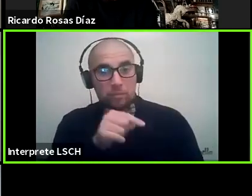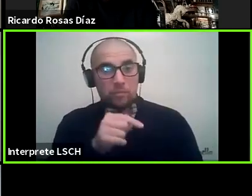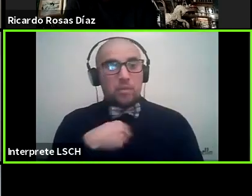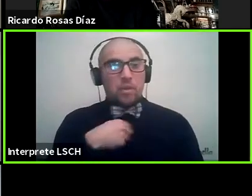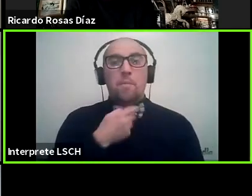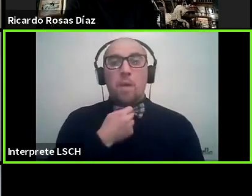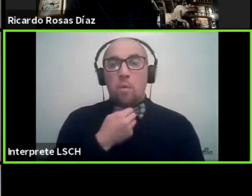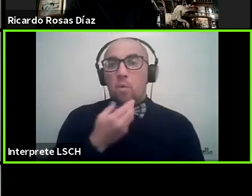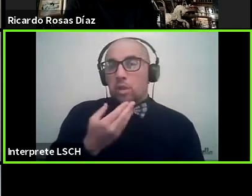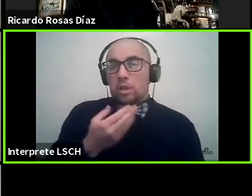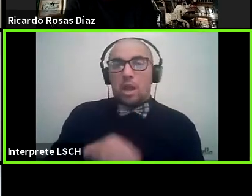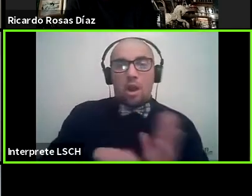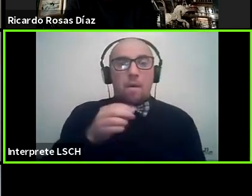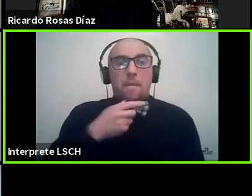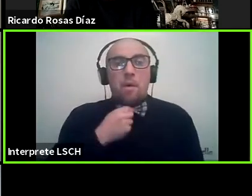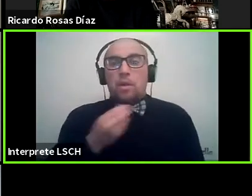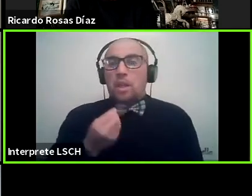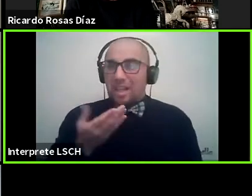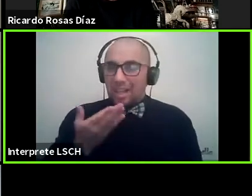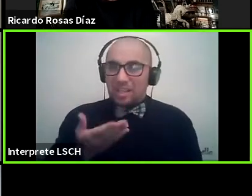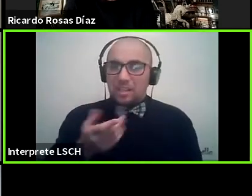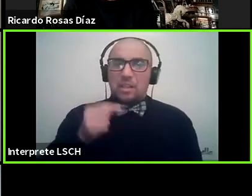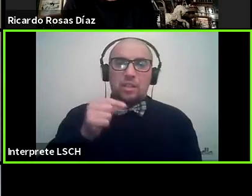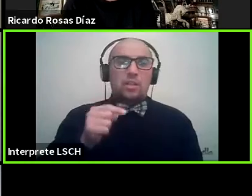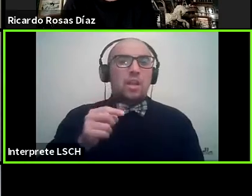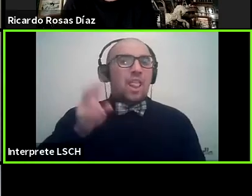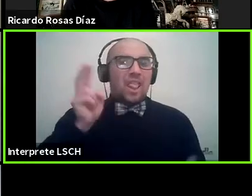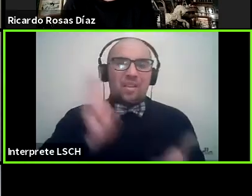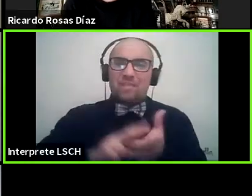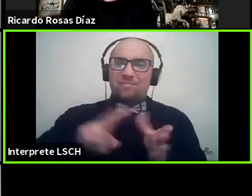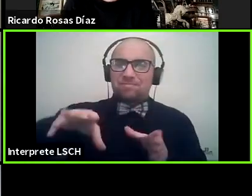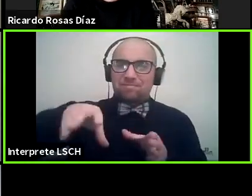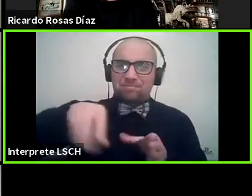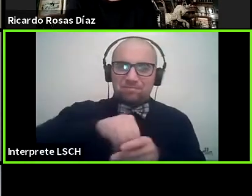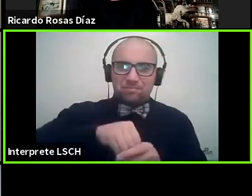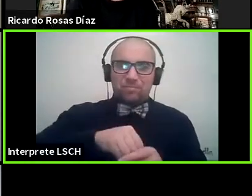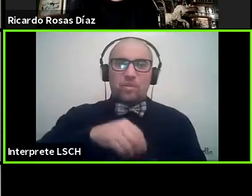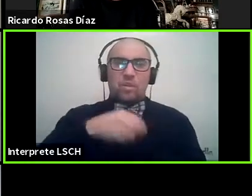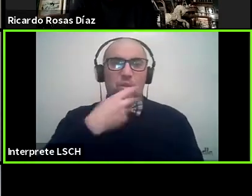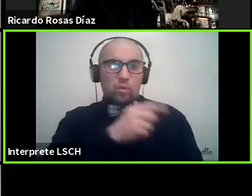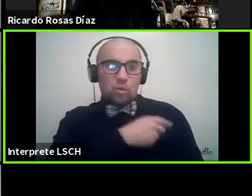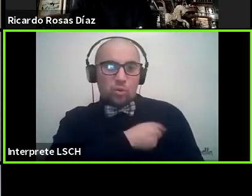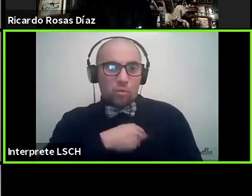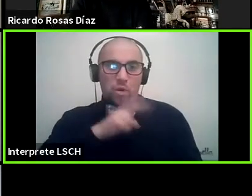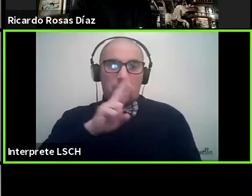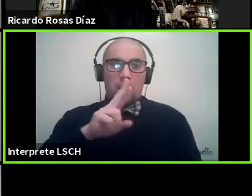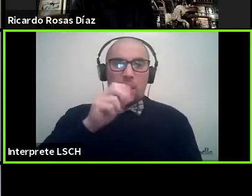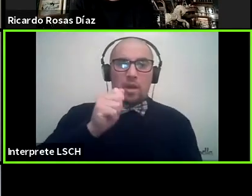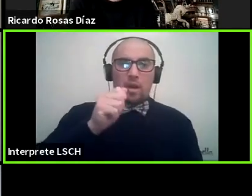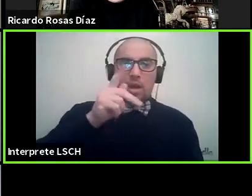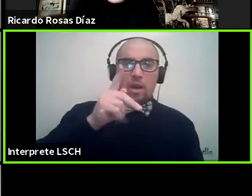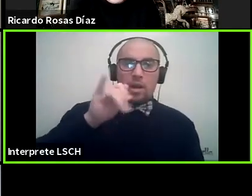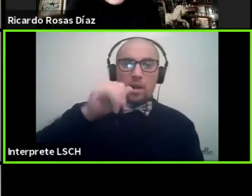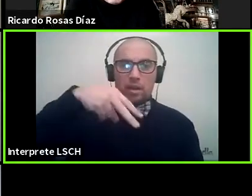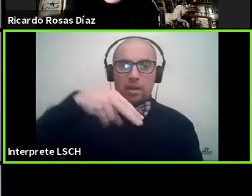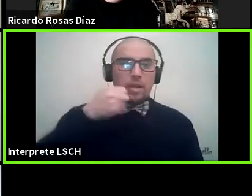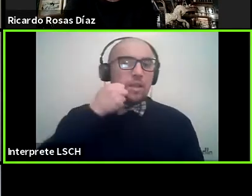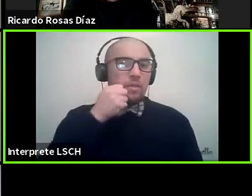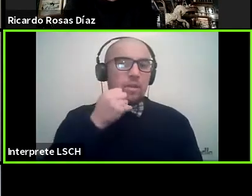de este proyecto es que es verdaderamente inclusivo, desde su nombre, ¿cierto? Que es Mapuzungún,